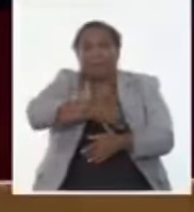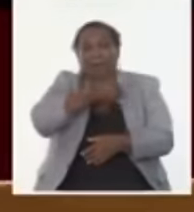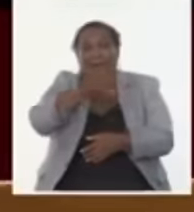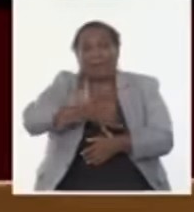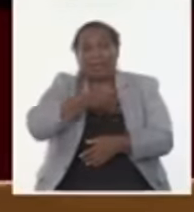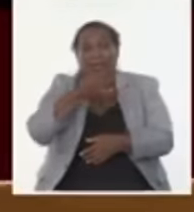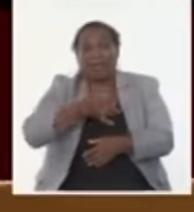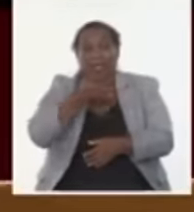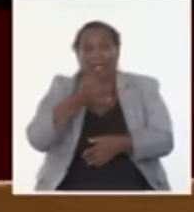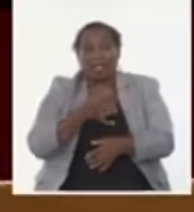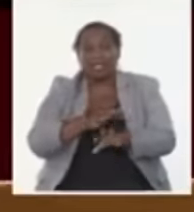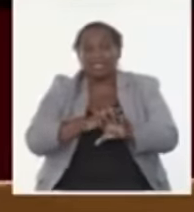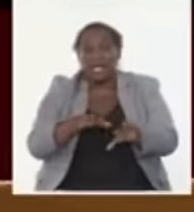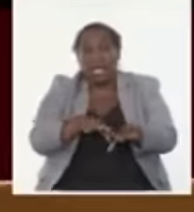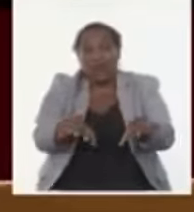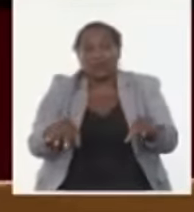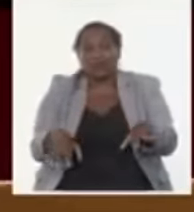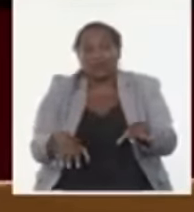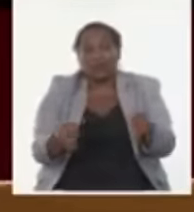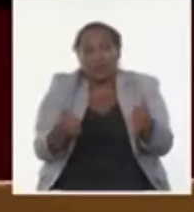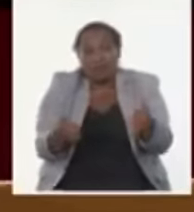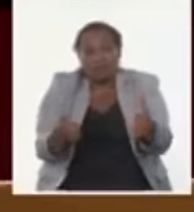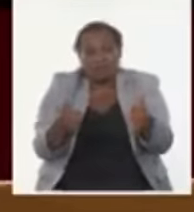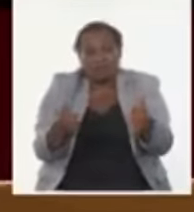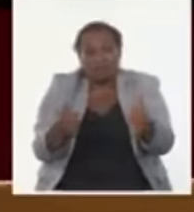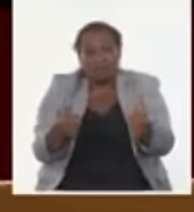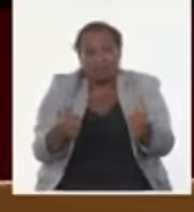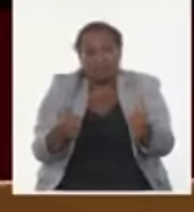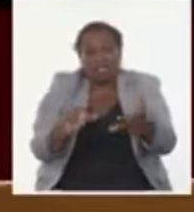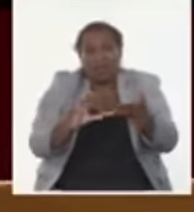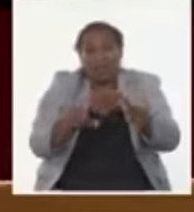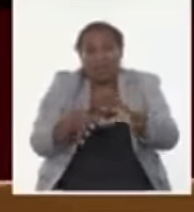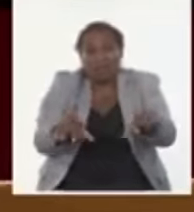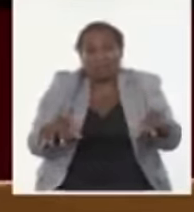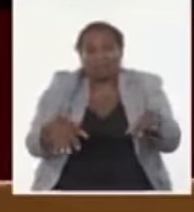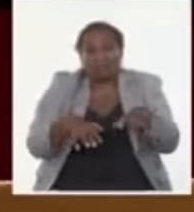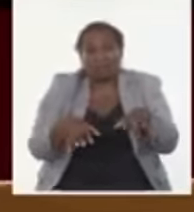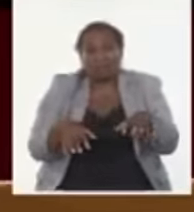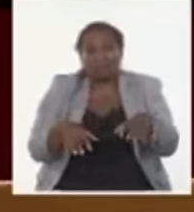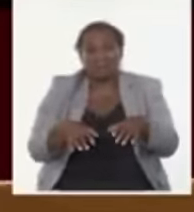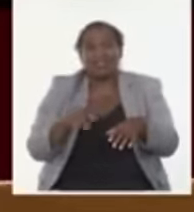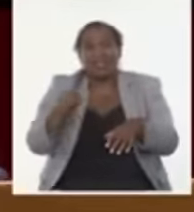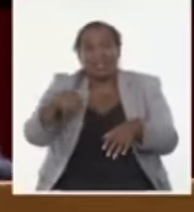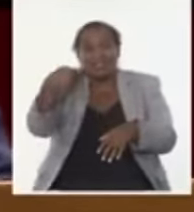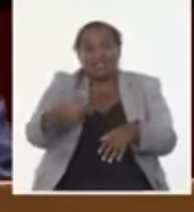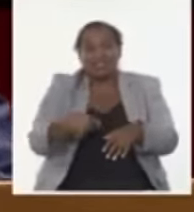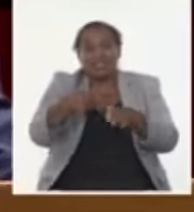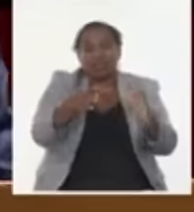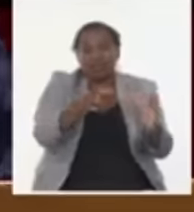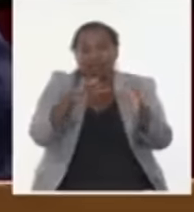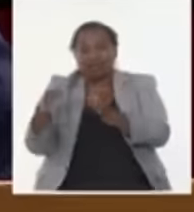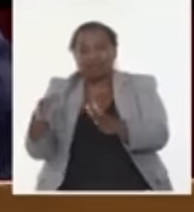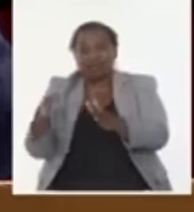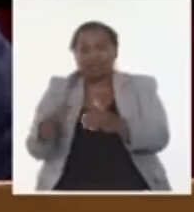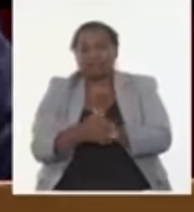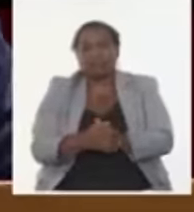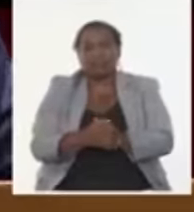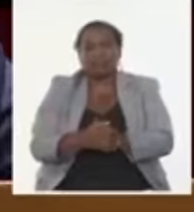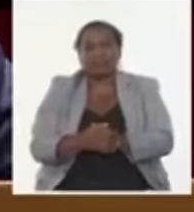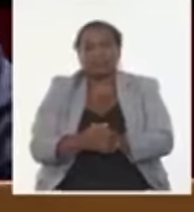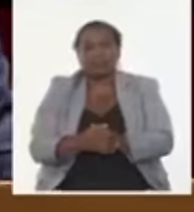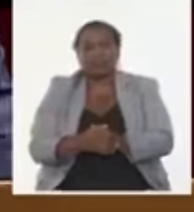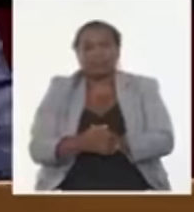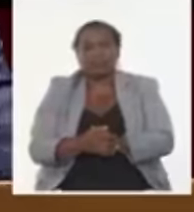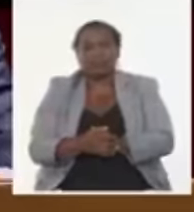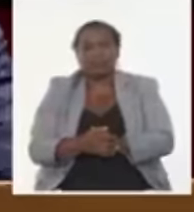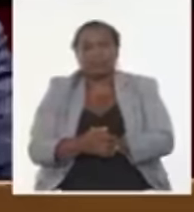hasta que las condiciones estén creadas y dada la compleja situación del país, se ha decidido posponer la implementación